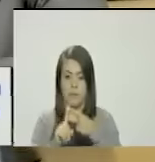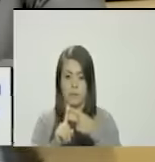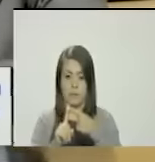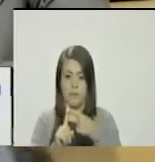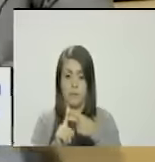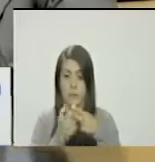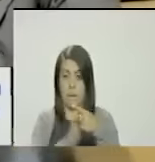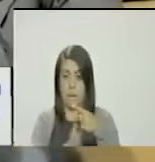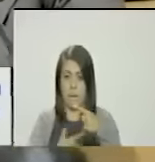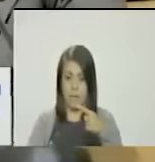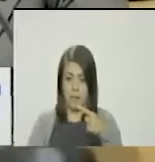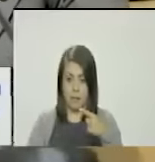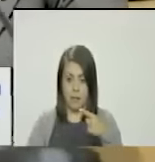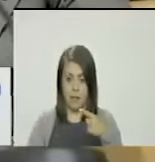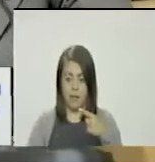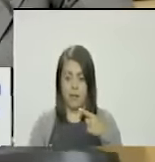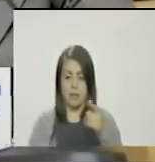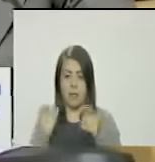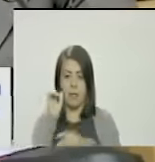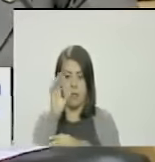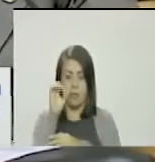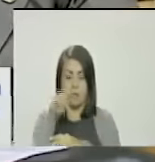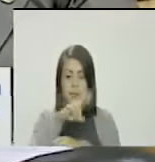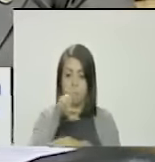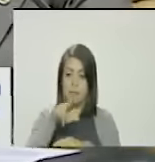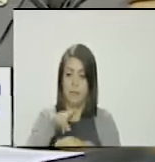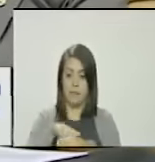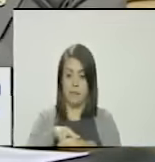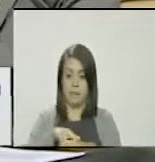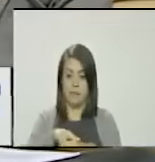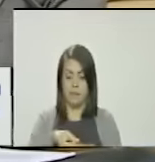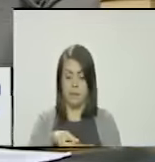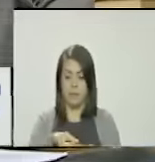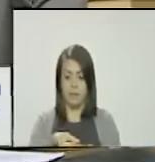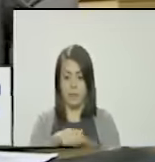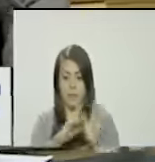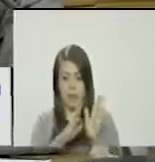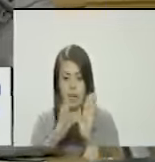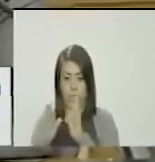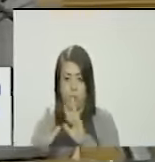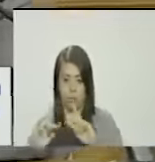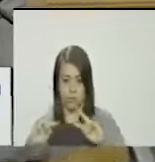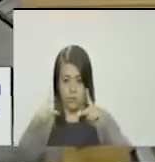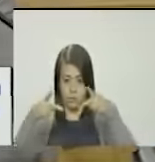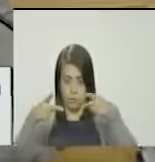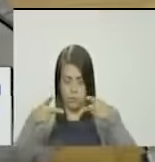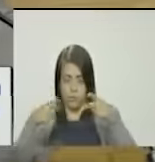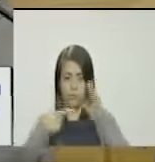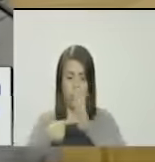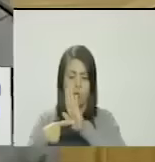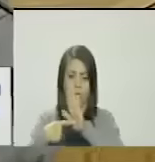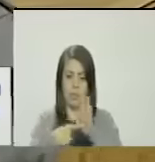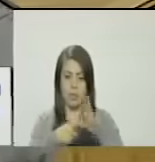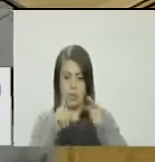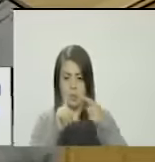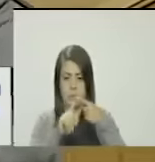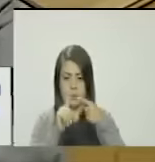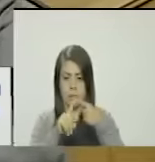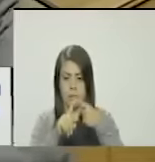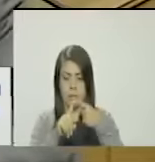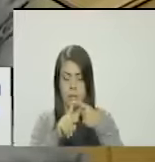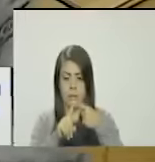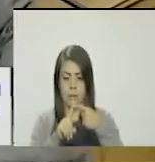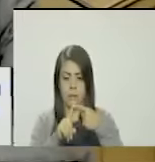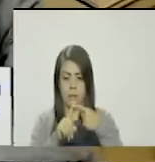la presidencia de la Asamblea Nacional, en el orden inverso como fueron expresadas,